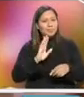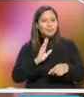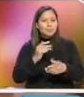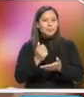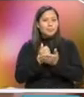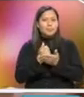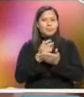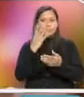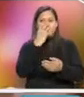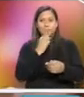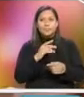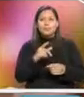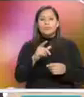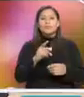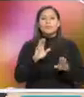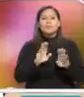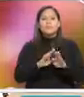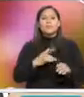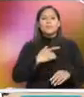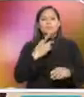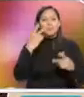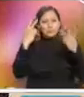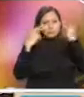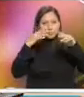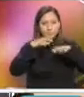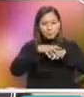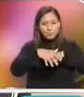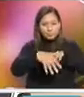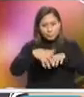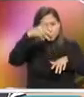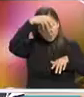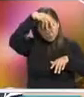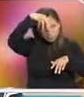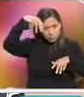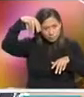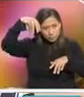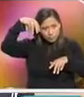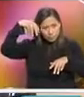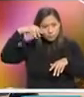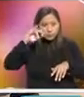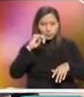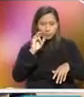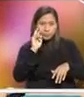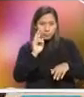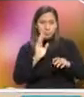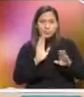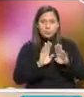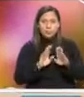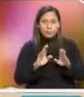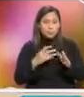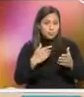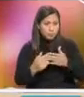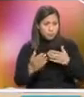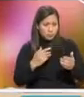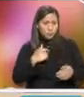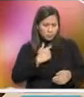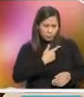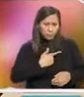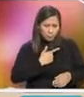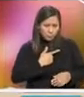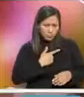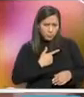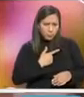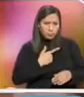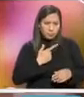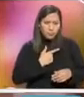nos hace. Leo, ¿y qué opinas del corte de capas con fleco? Se utiliza, lo he visto quizás, está en tendencia. A mí me gusta, en lo personal